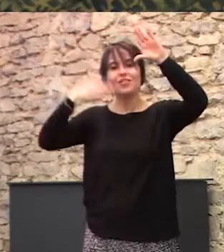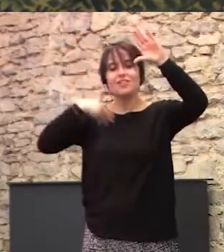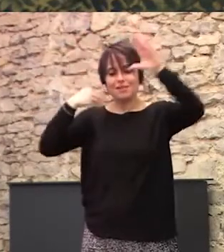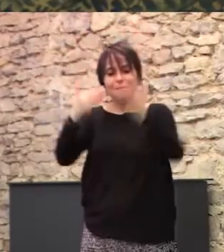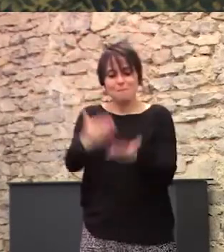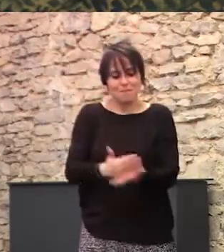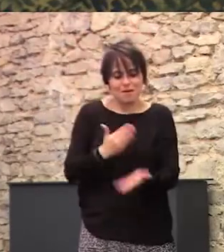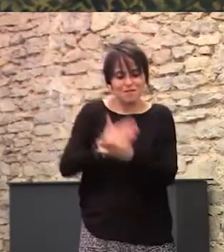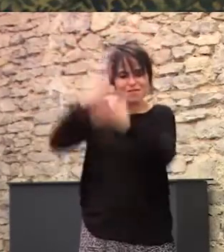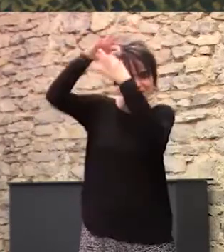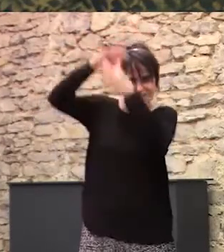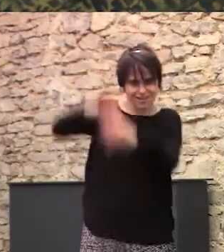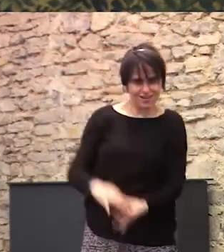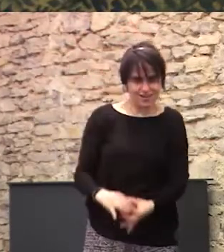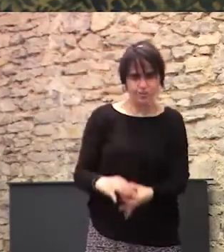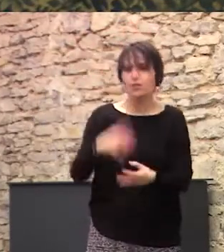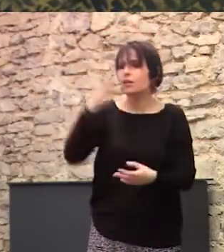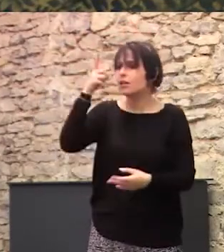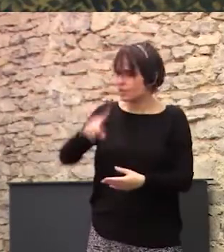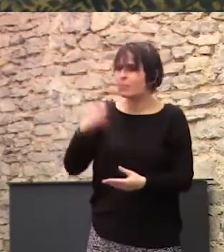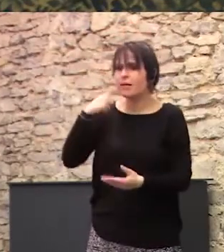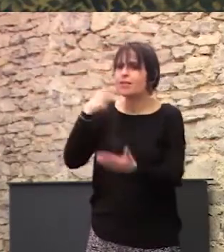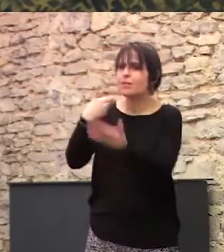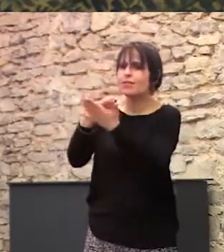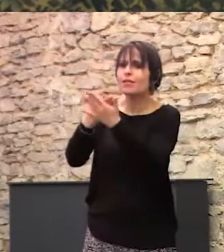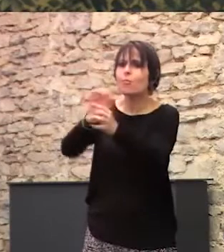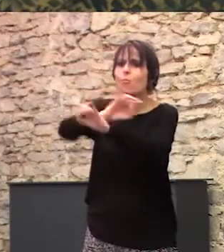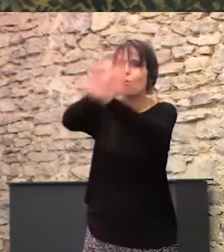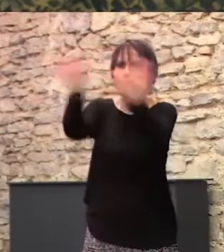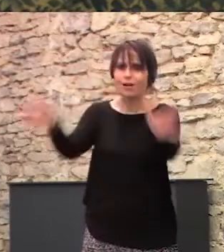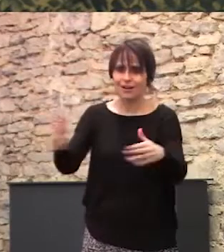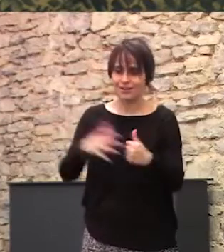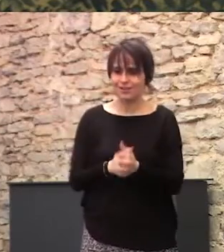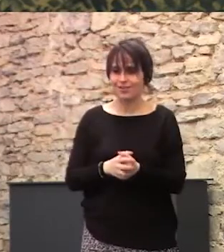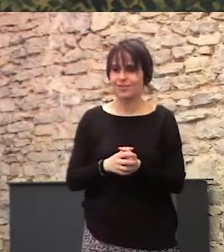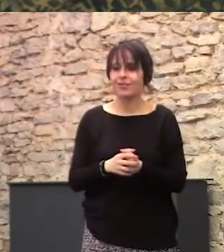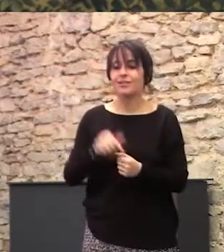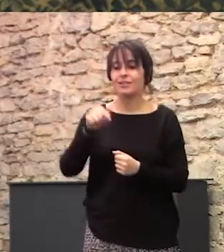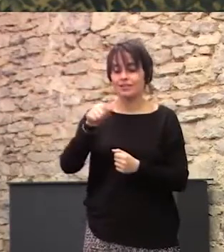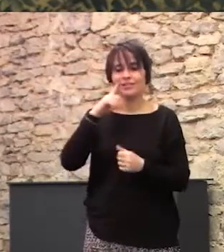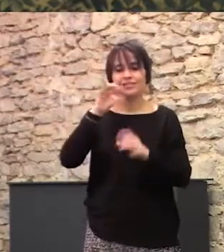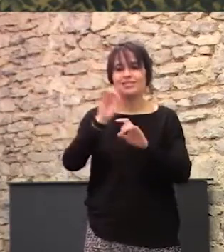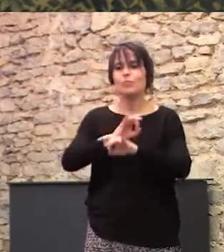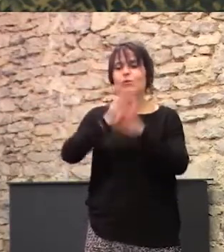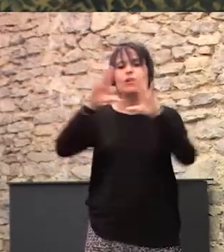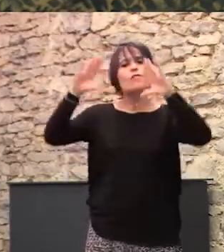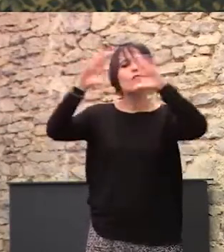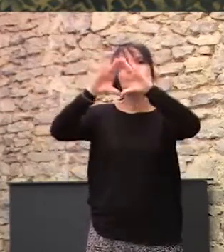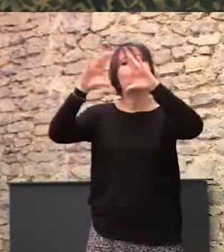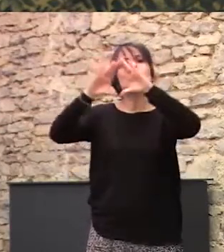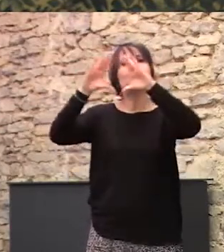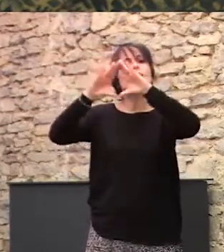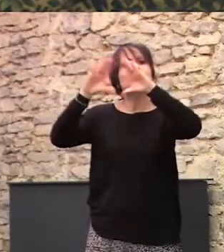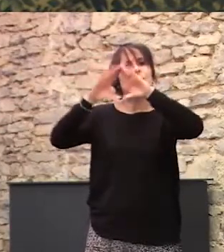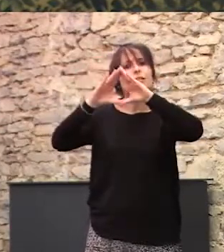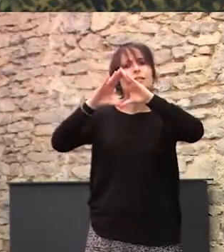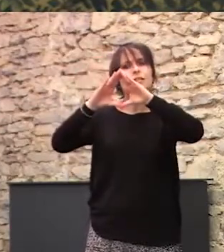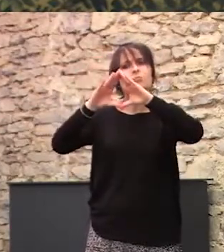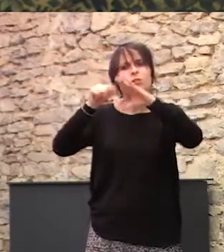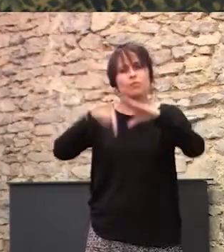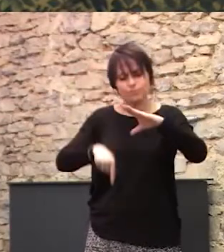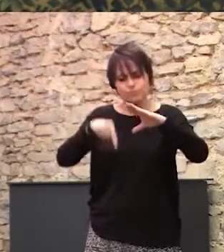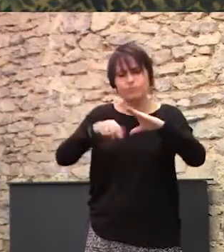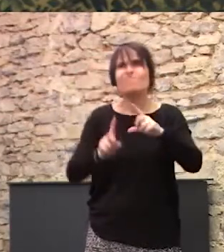esas relaciones. Y esto también hay que ponerlo en la mesa. Y evidentemente es un feminismo que cuestiona, digamos, todas esas